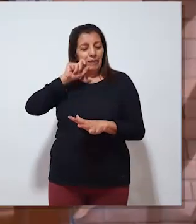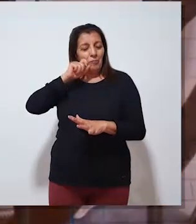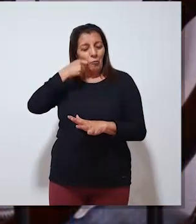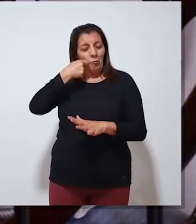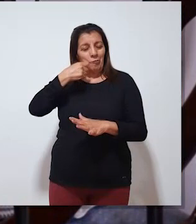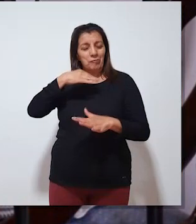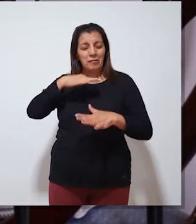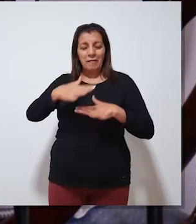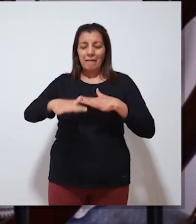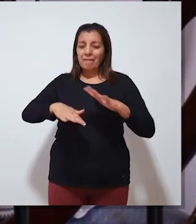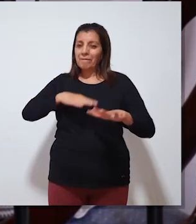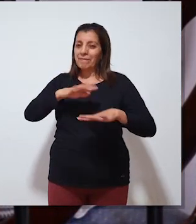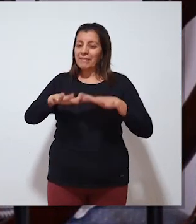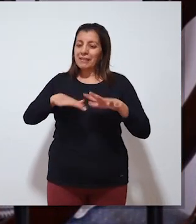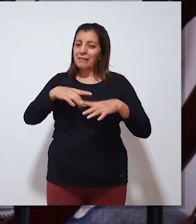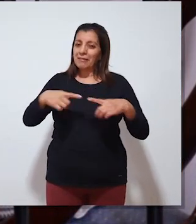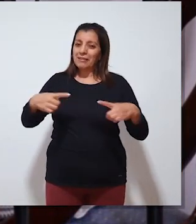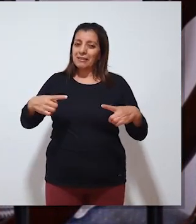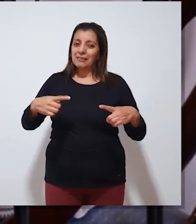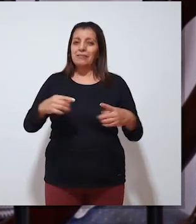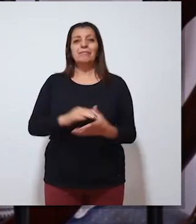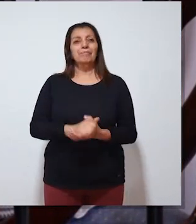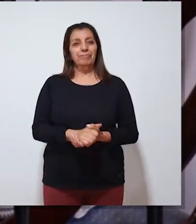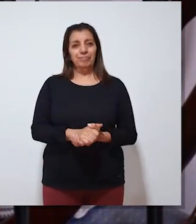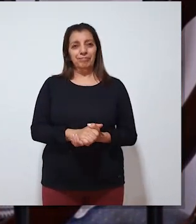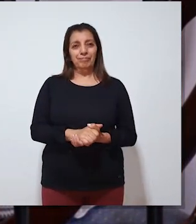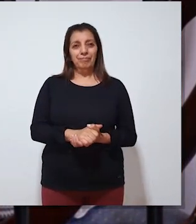maravillas. Desde ahora me